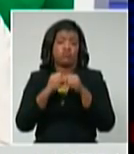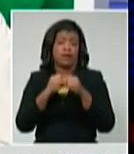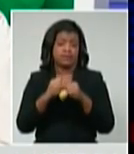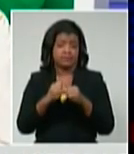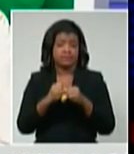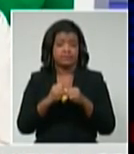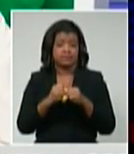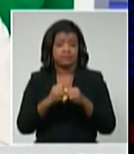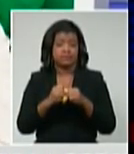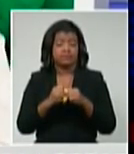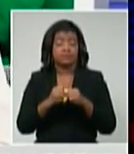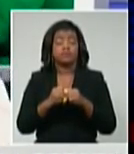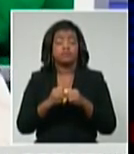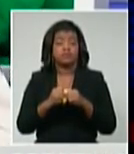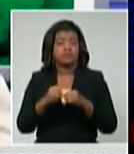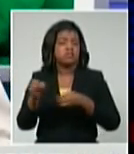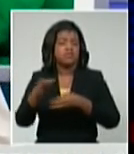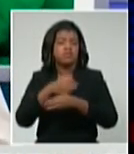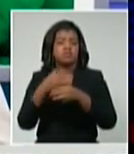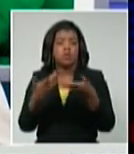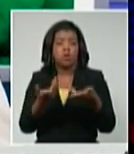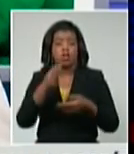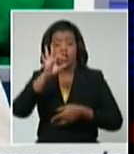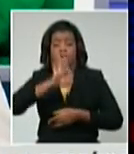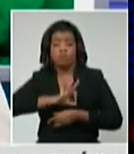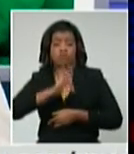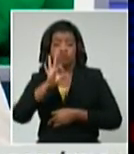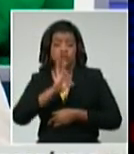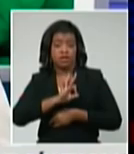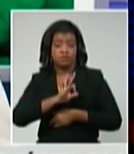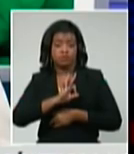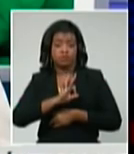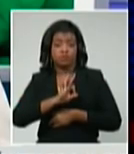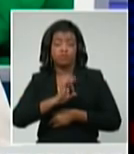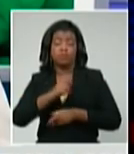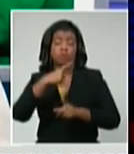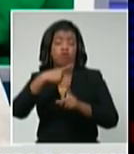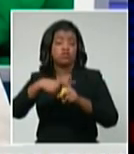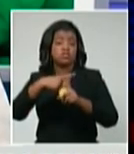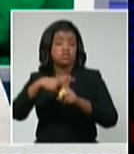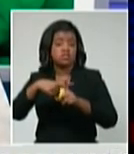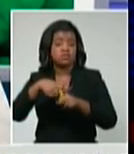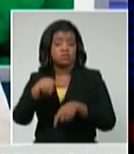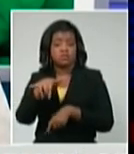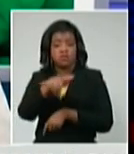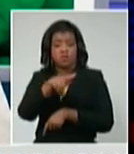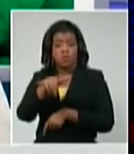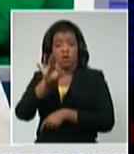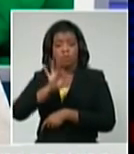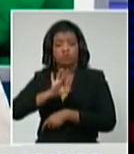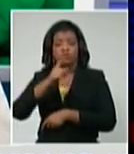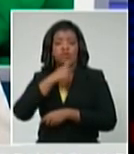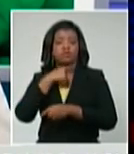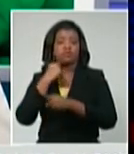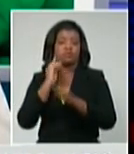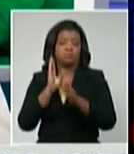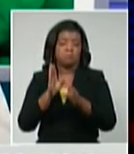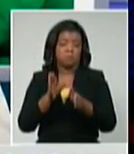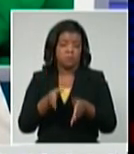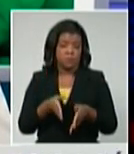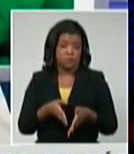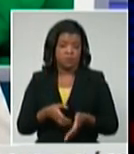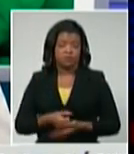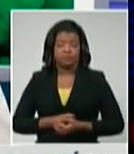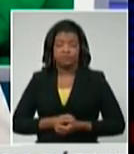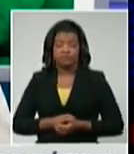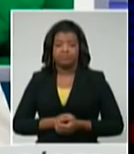la tasa de incidencia por millón de habitantes como en la tasa de mortalidad por millón de